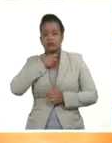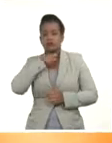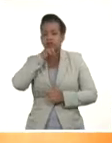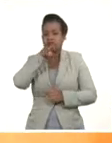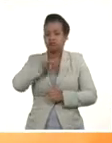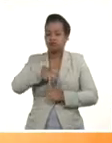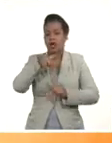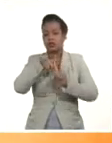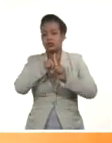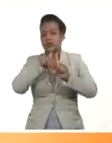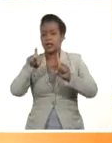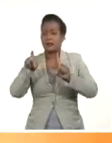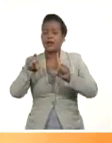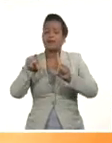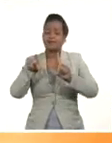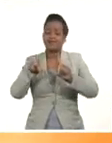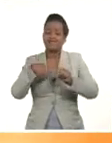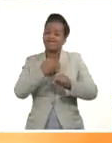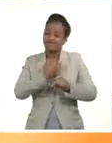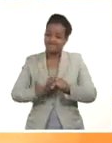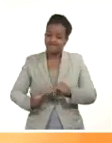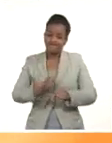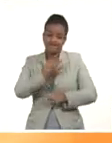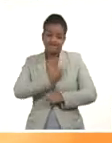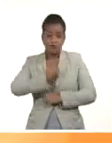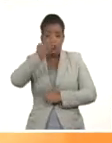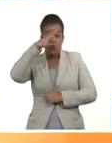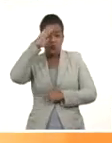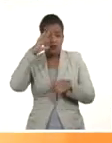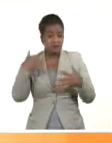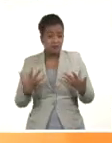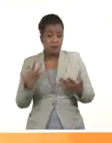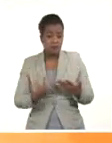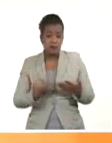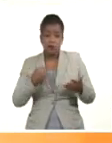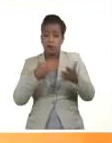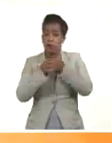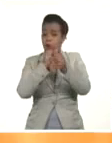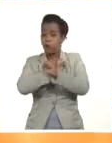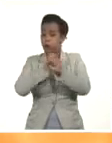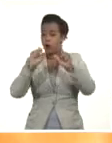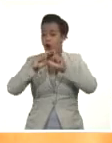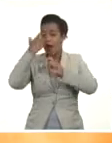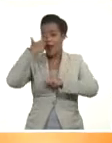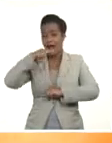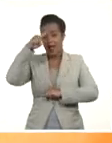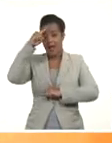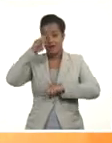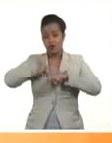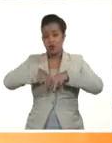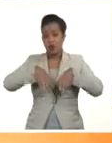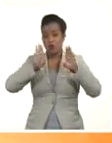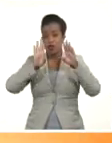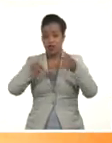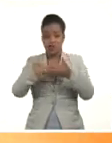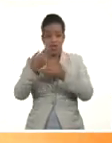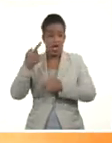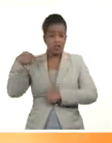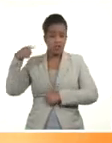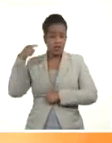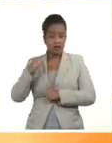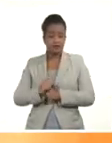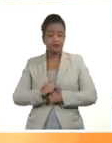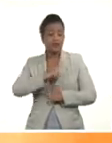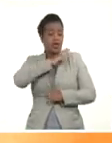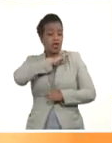muy sensible para todos los cubanos, que es este terrible accidente del Hotel Saratoga en el día de ayer. El gobernador de